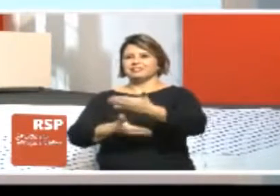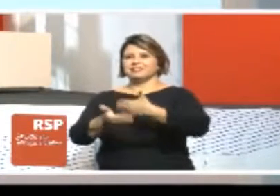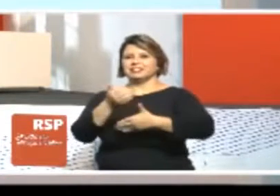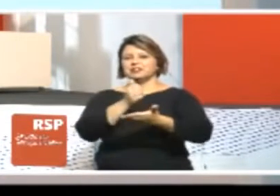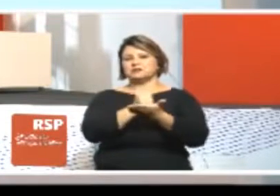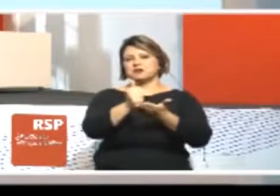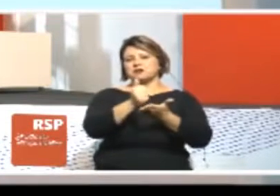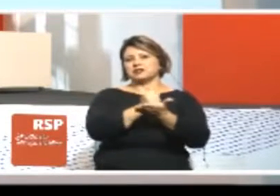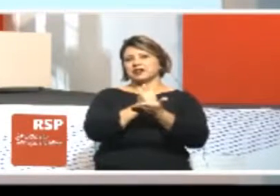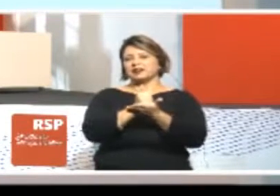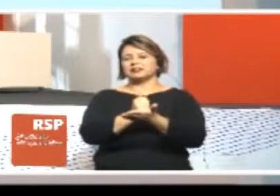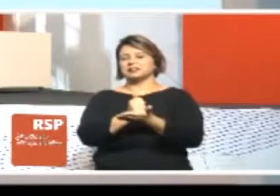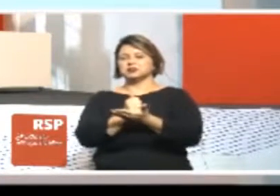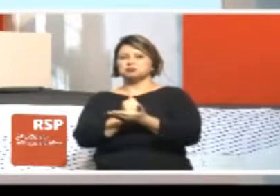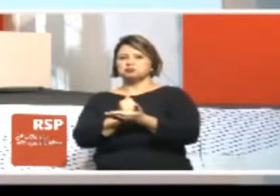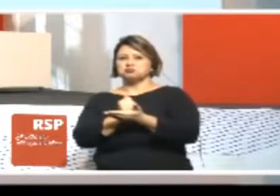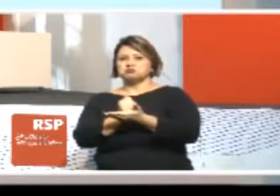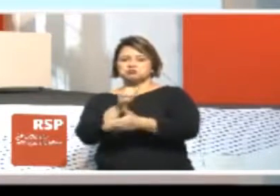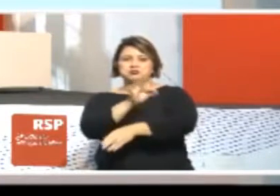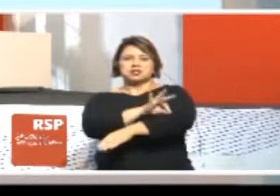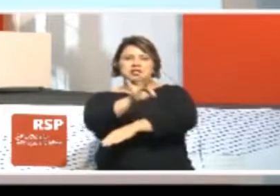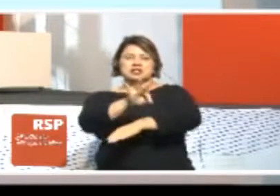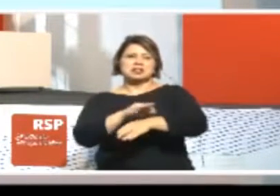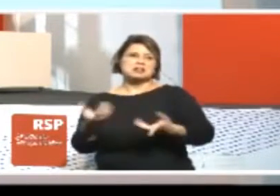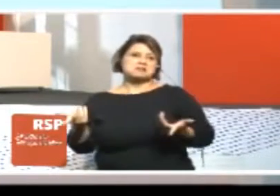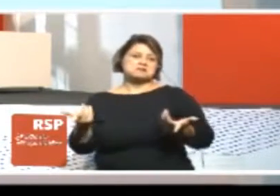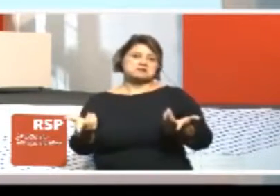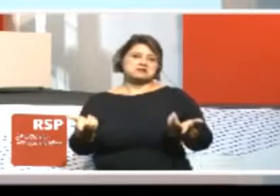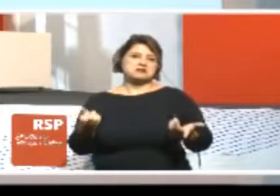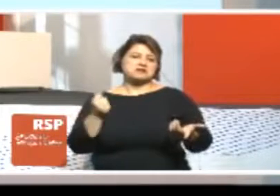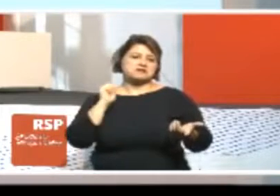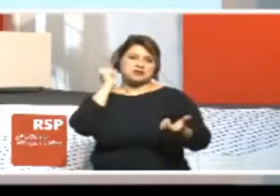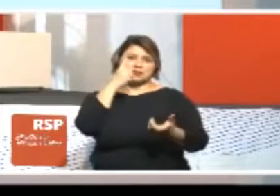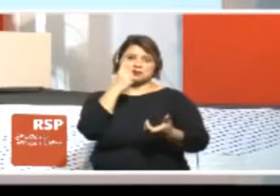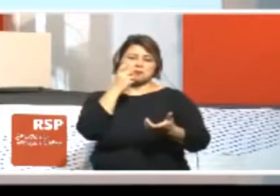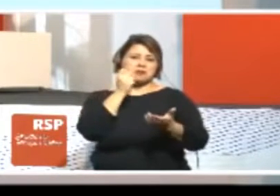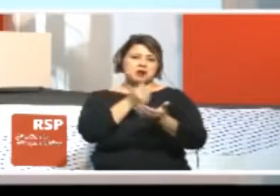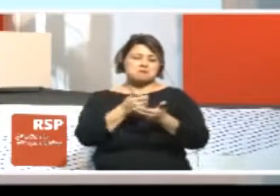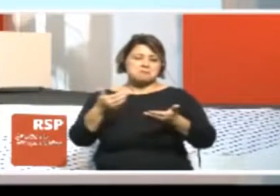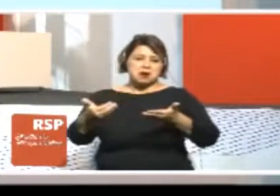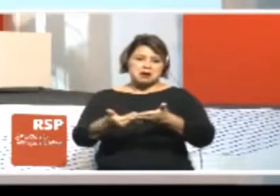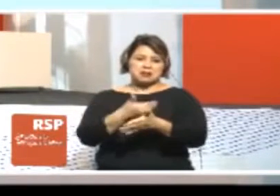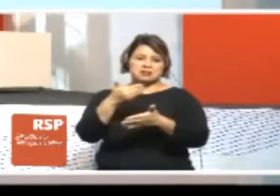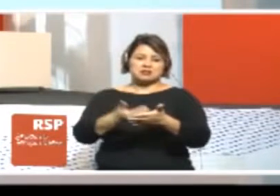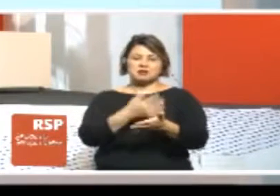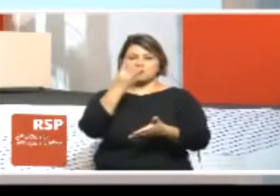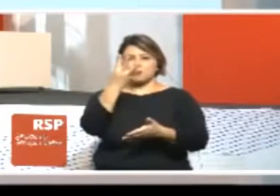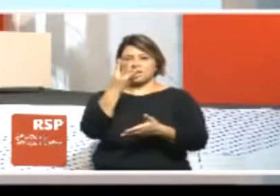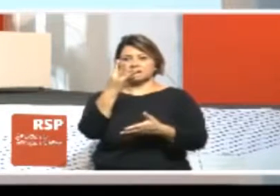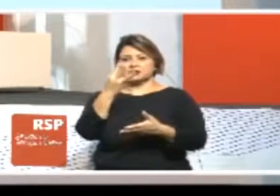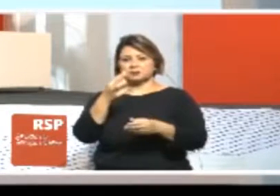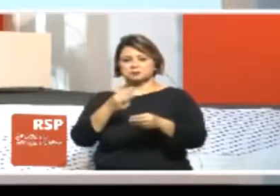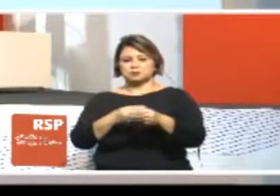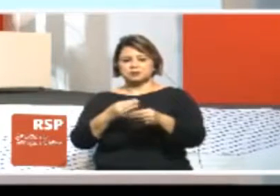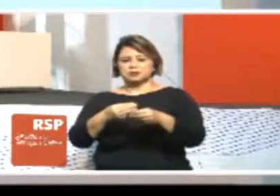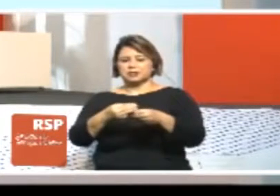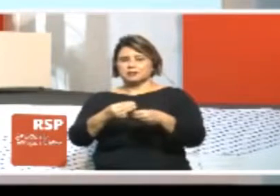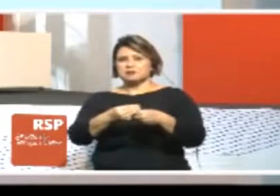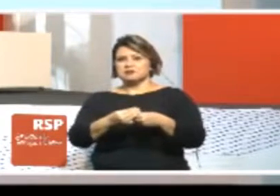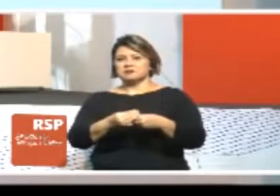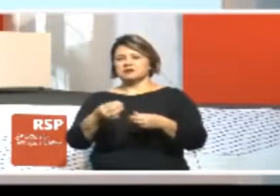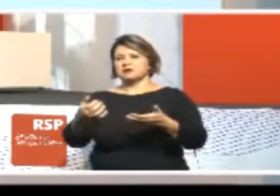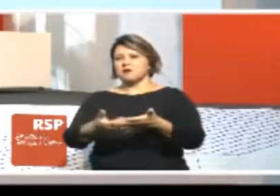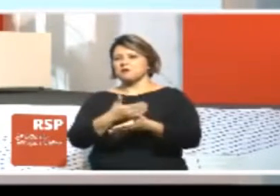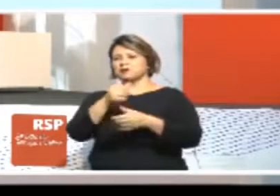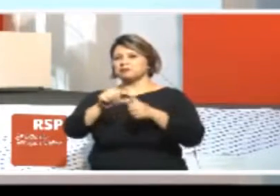una máquina gigante, cada municipalidad, tres o cuatro municipalidades se unen, compran una máquina de infraestructura y